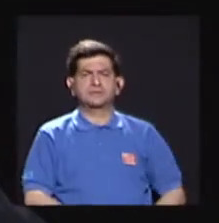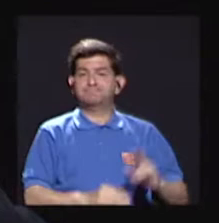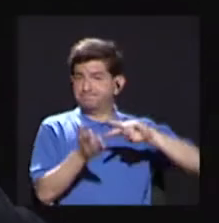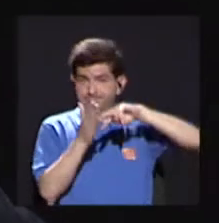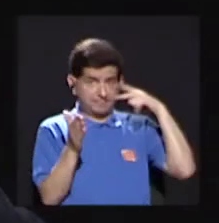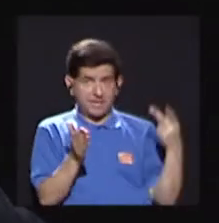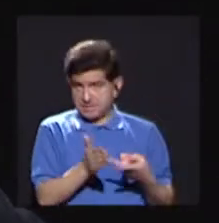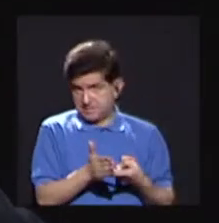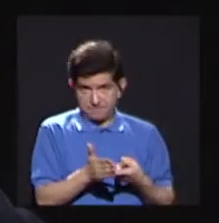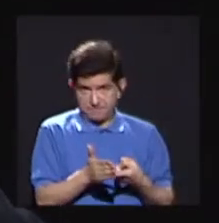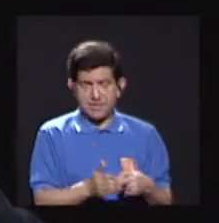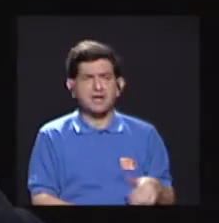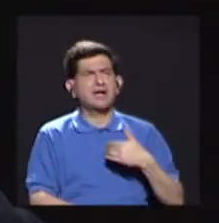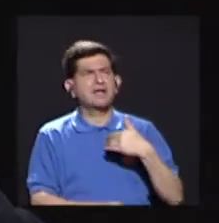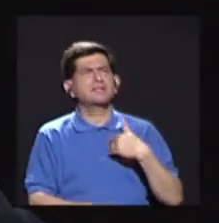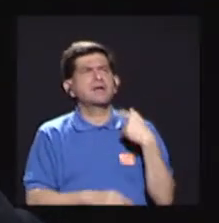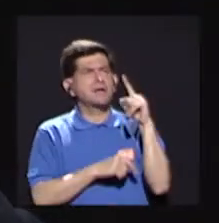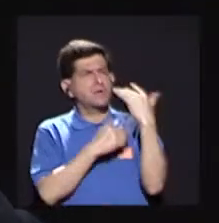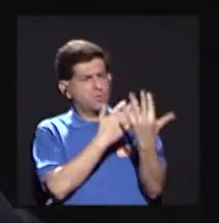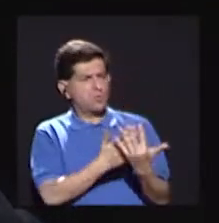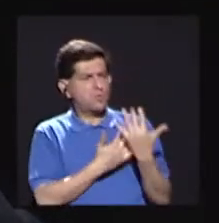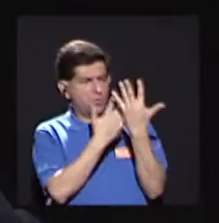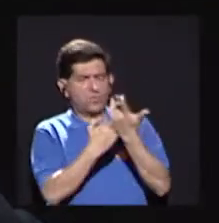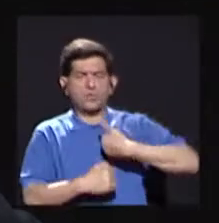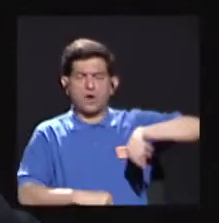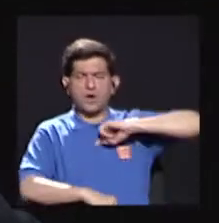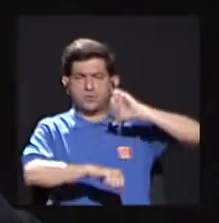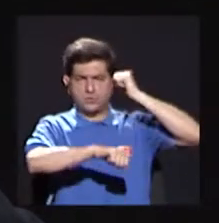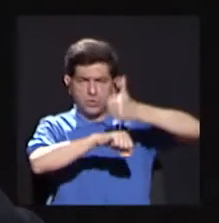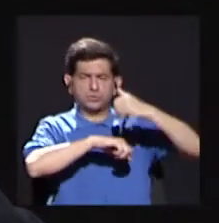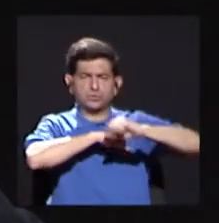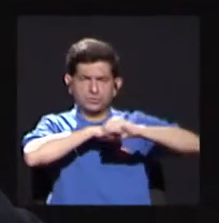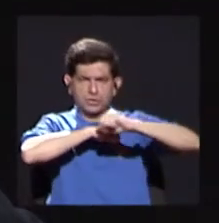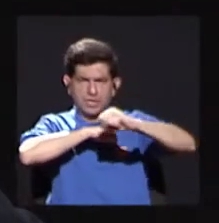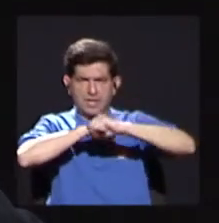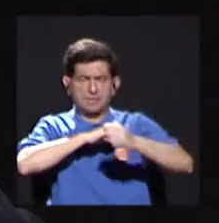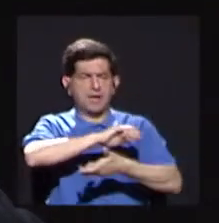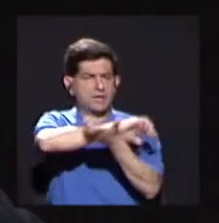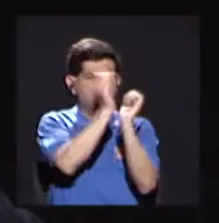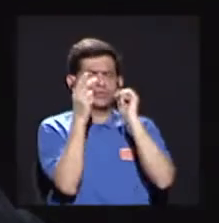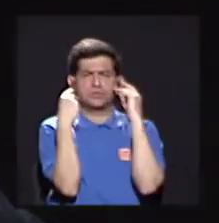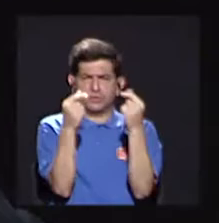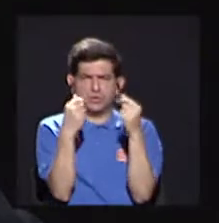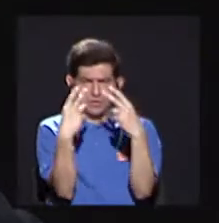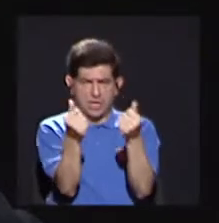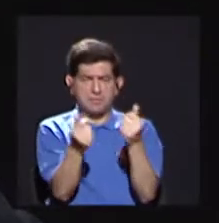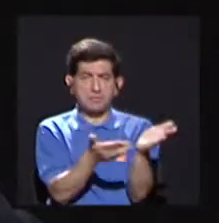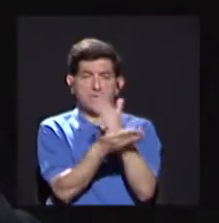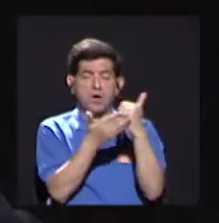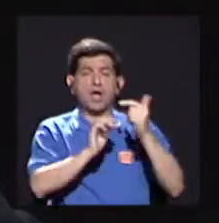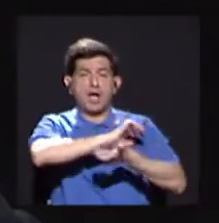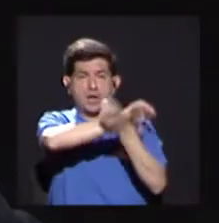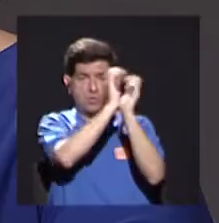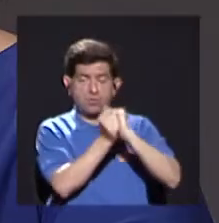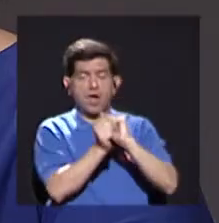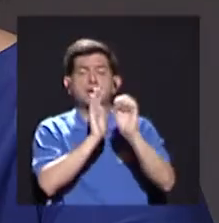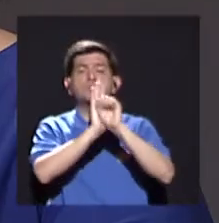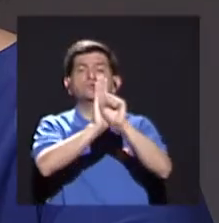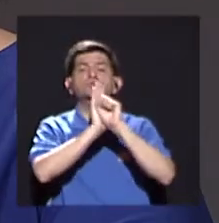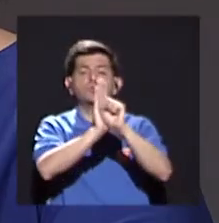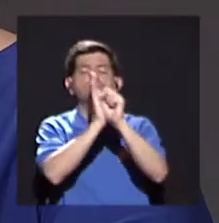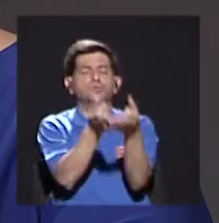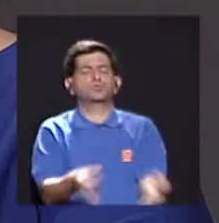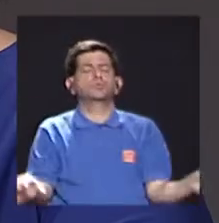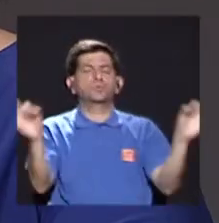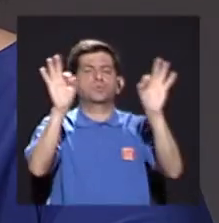decir había una expectativa que nosotros mismos creamos en campaña de cambios inmediatos algunos de esos cambios fueron simbólicos y eran